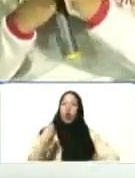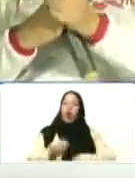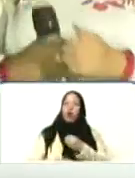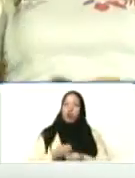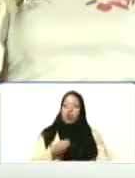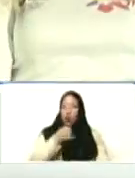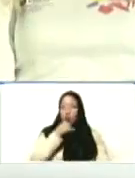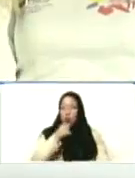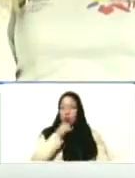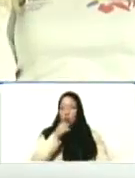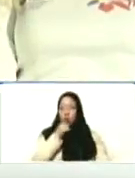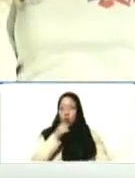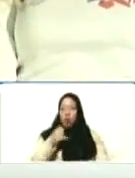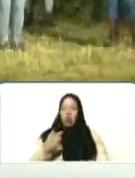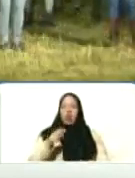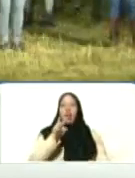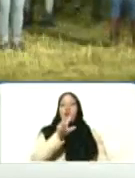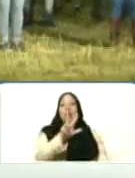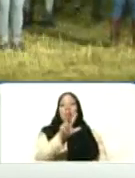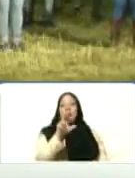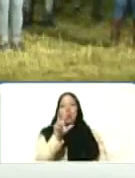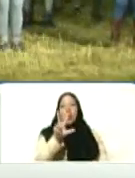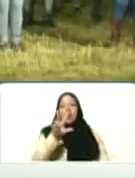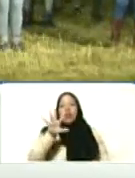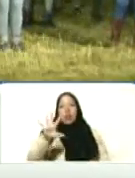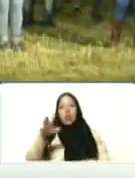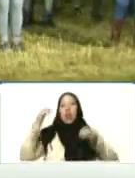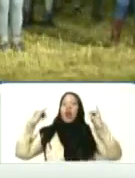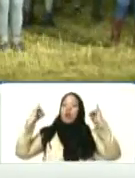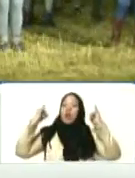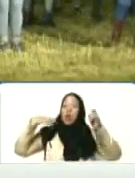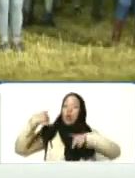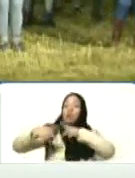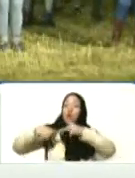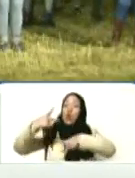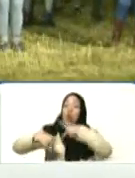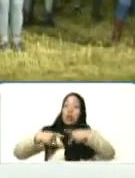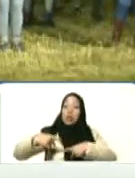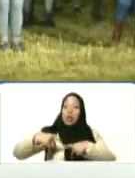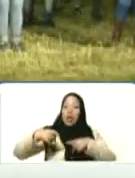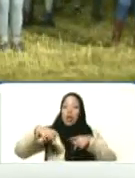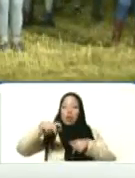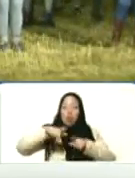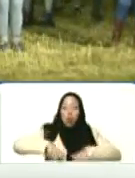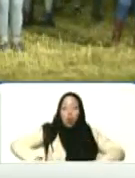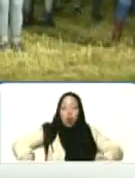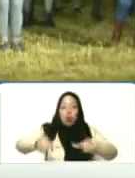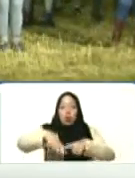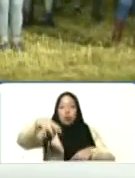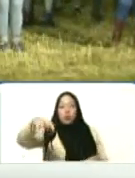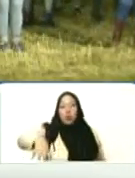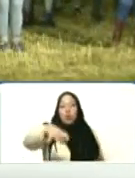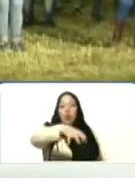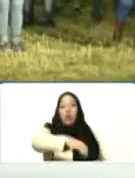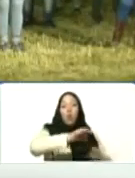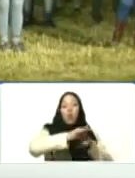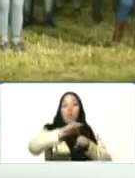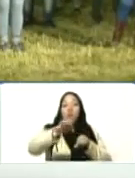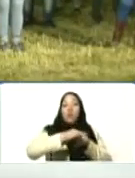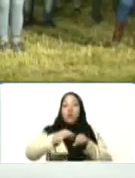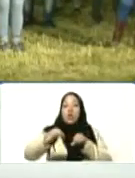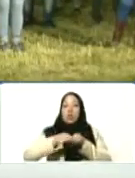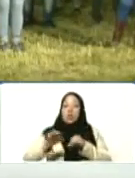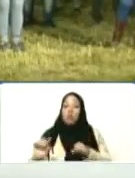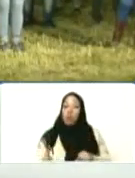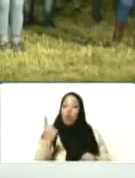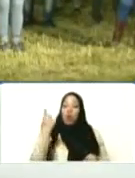Realización de 335 ferias productivas territoriales, una por cada municipio, para